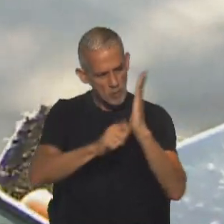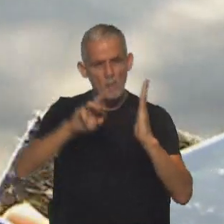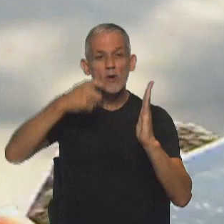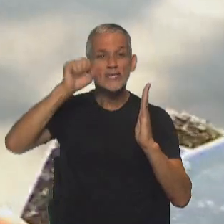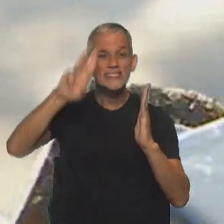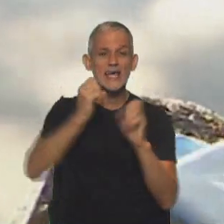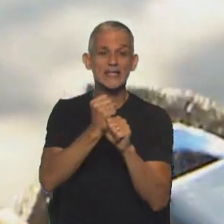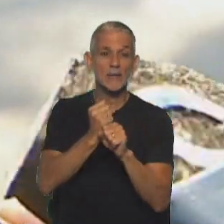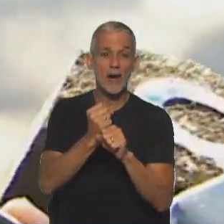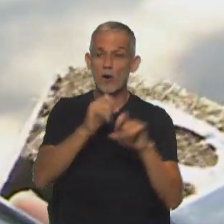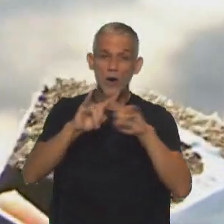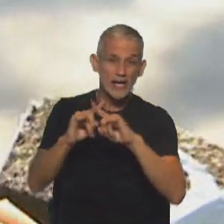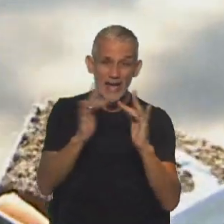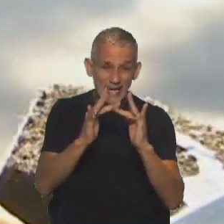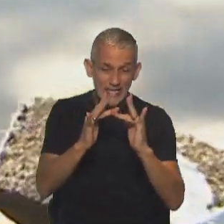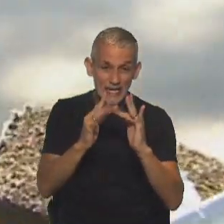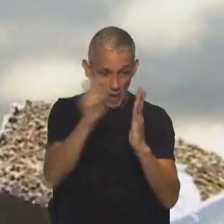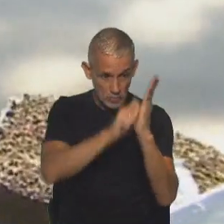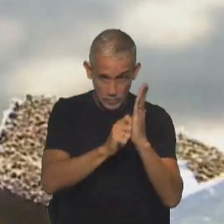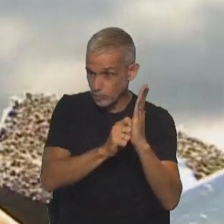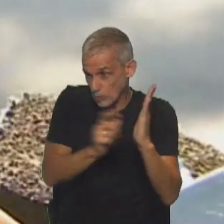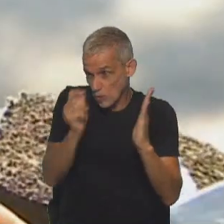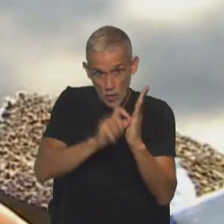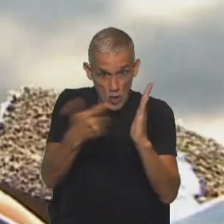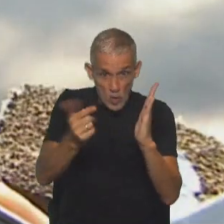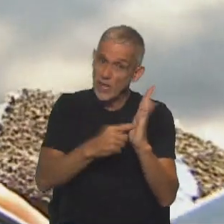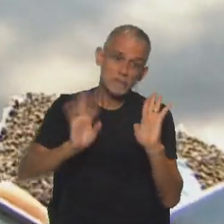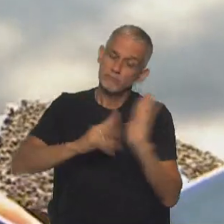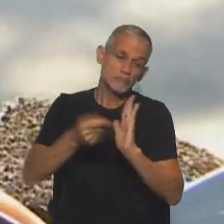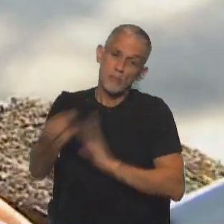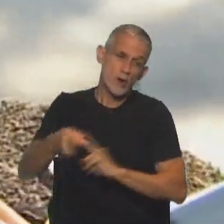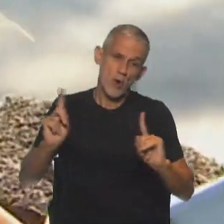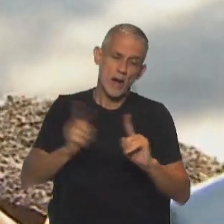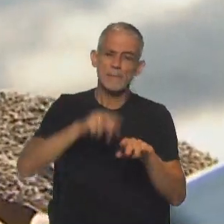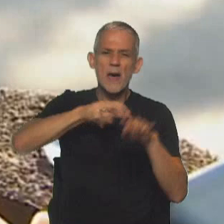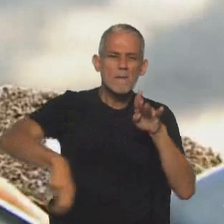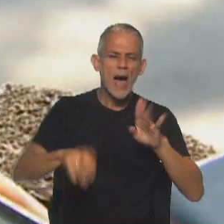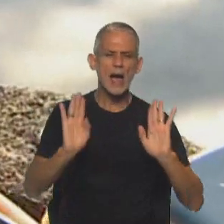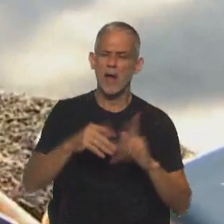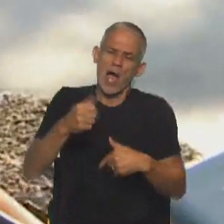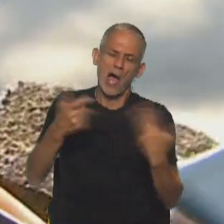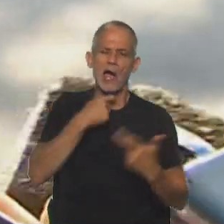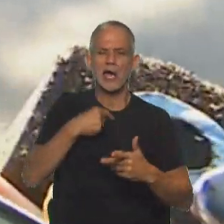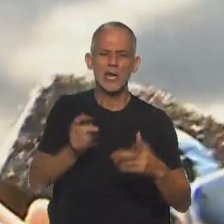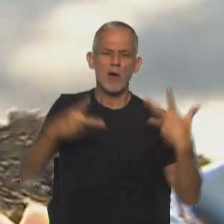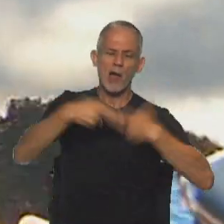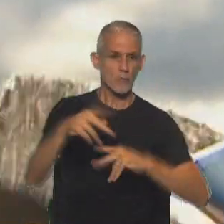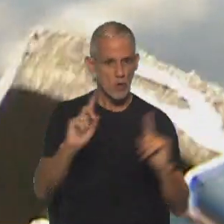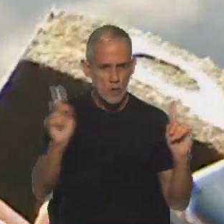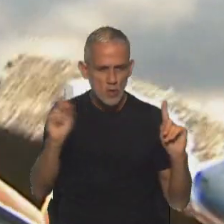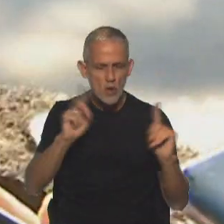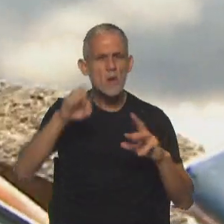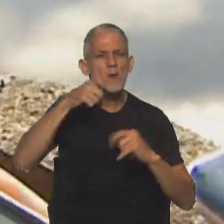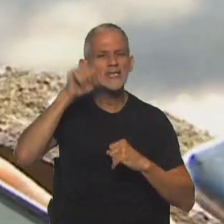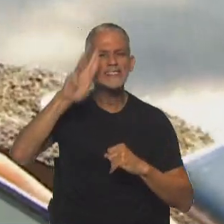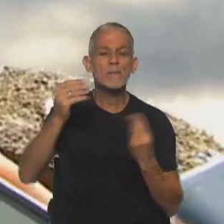si no hizo la validación de identidad, pueda estar en el potenciar. Nosotros no dimos bajas porque queremos ajustar, dimos bajas del potenciar,